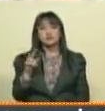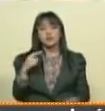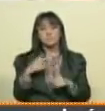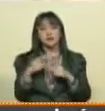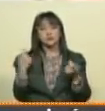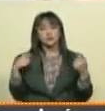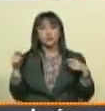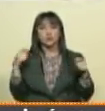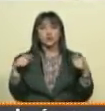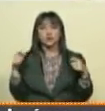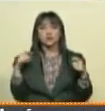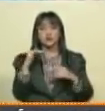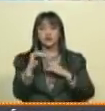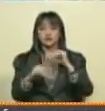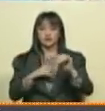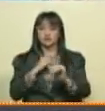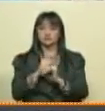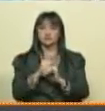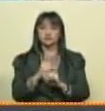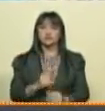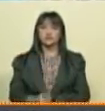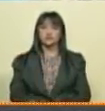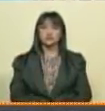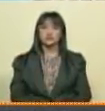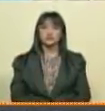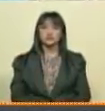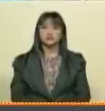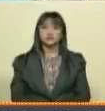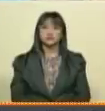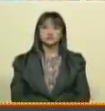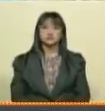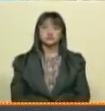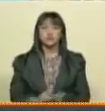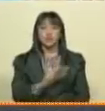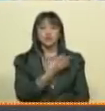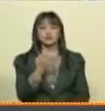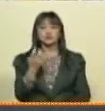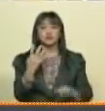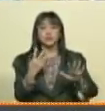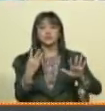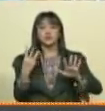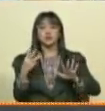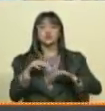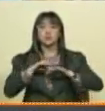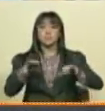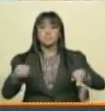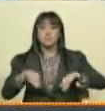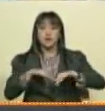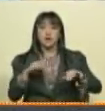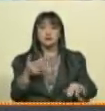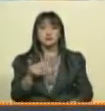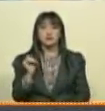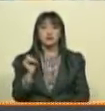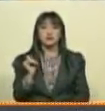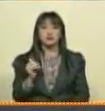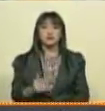turistas internacionales. Son 498 playas.